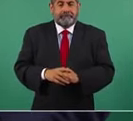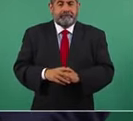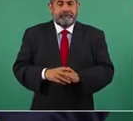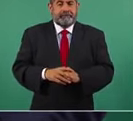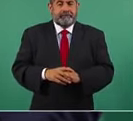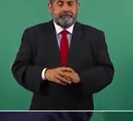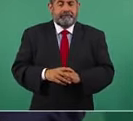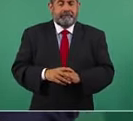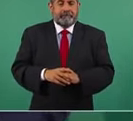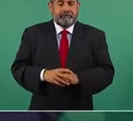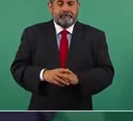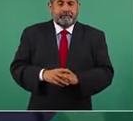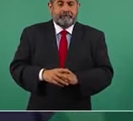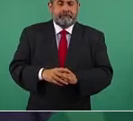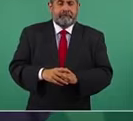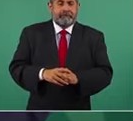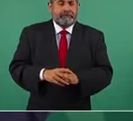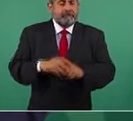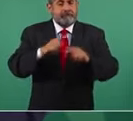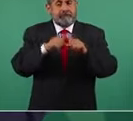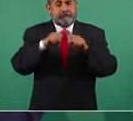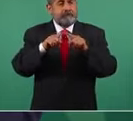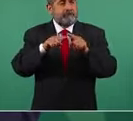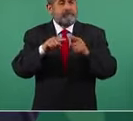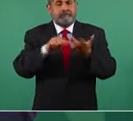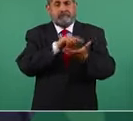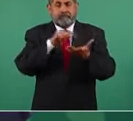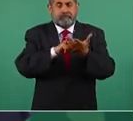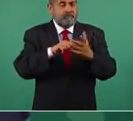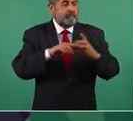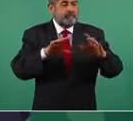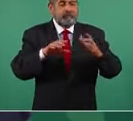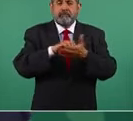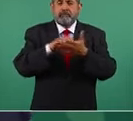En distritos de la ciudad